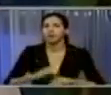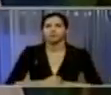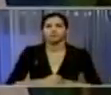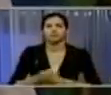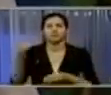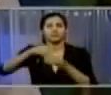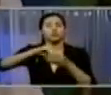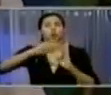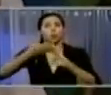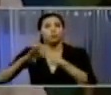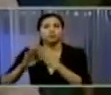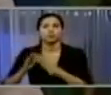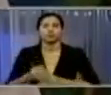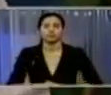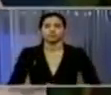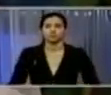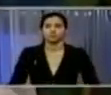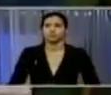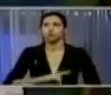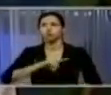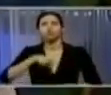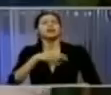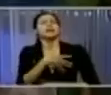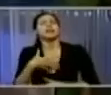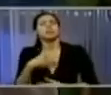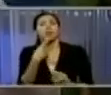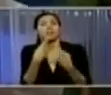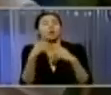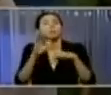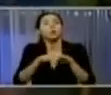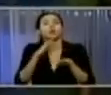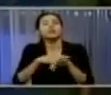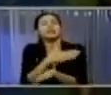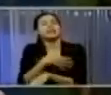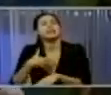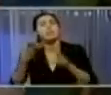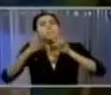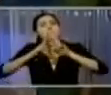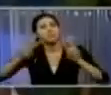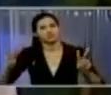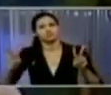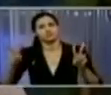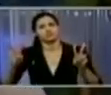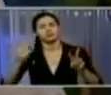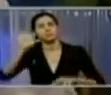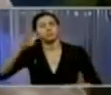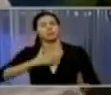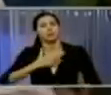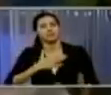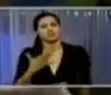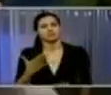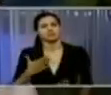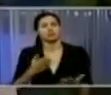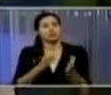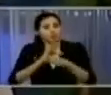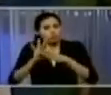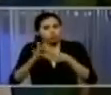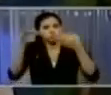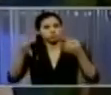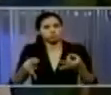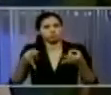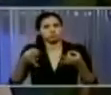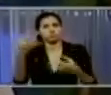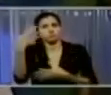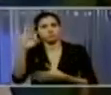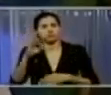comunidades. Nosotros queremos diálogo porque queremos paz para nuestro país, para que funcione políticamente en